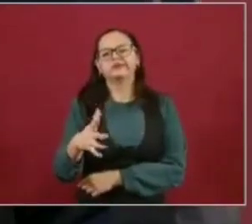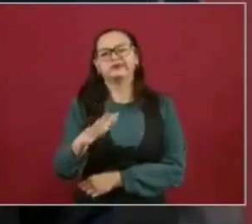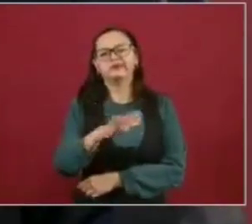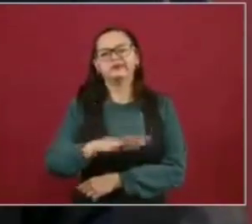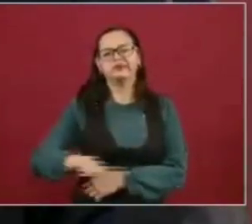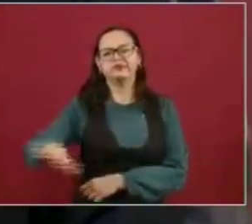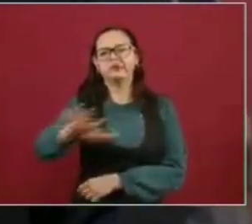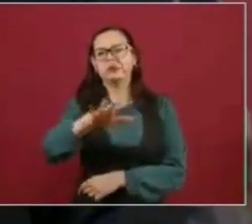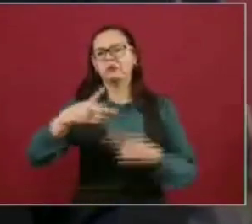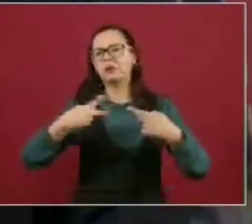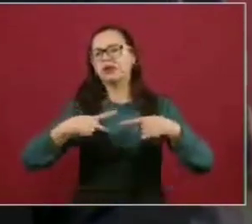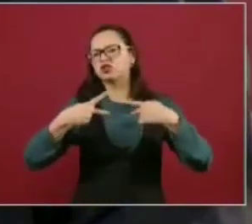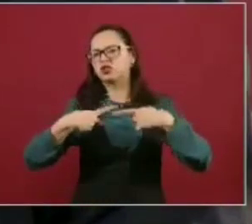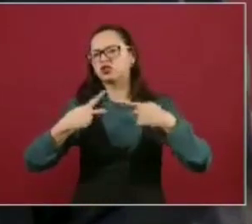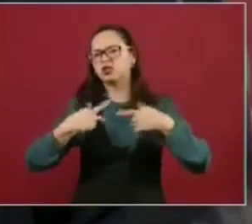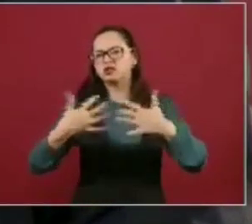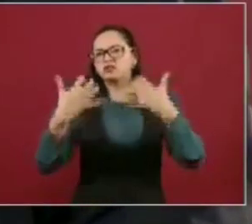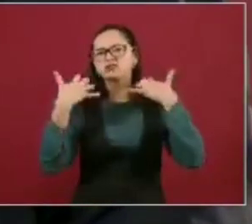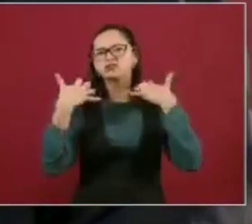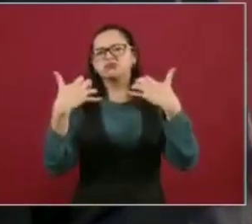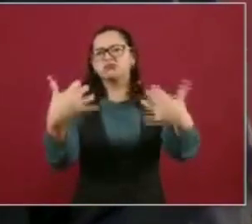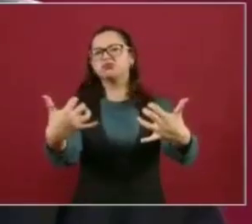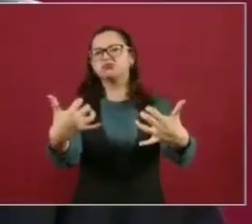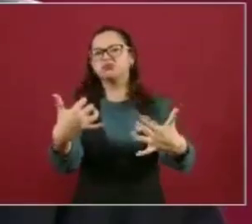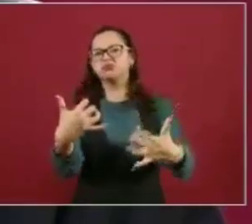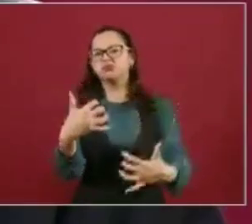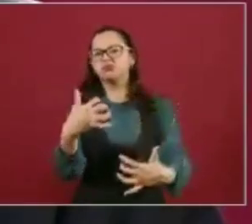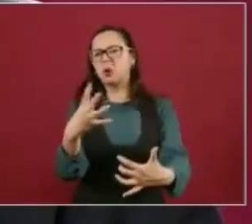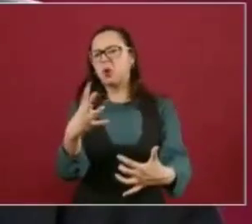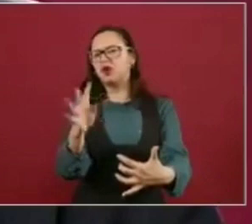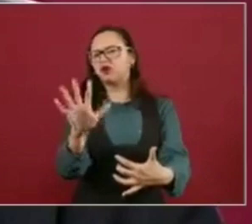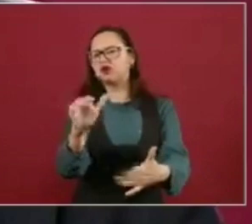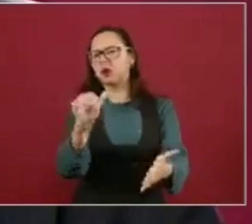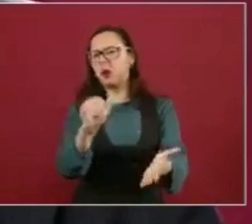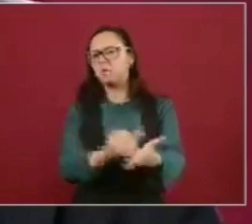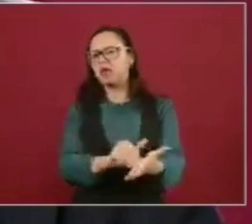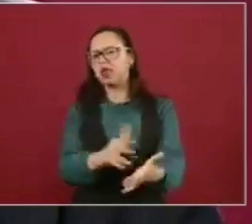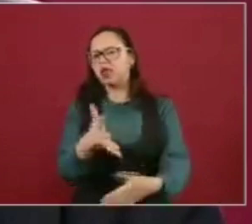4 o 5 mil personas, si no es que más.